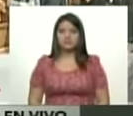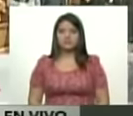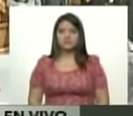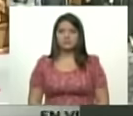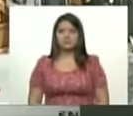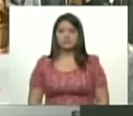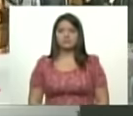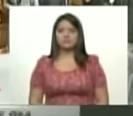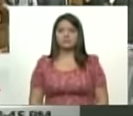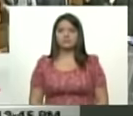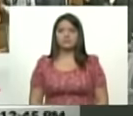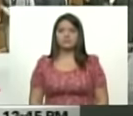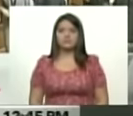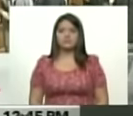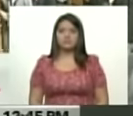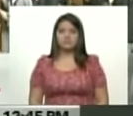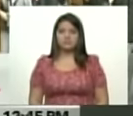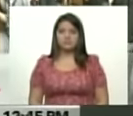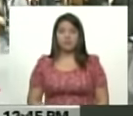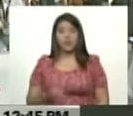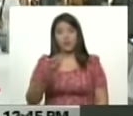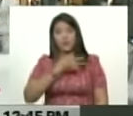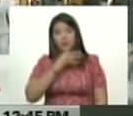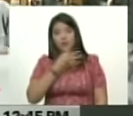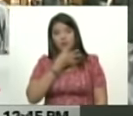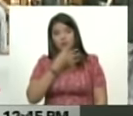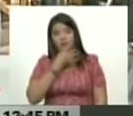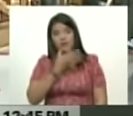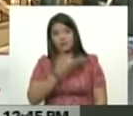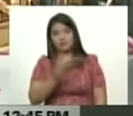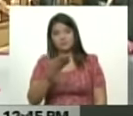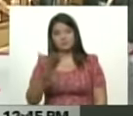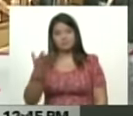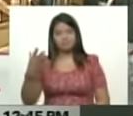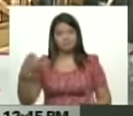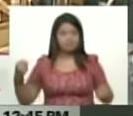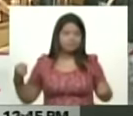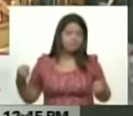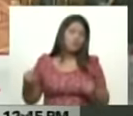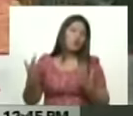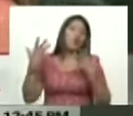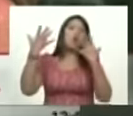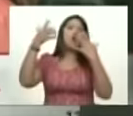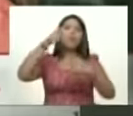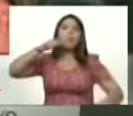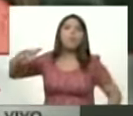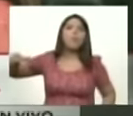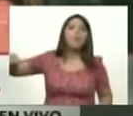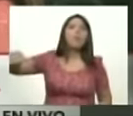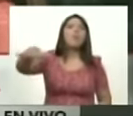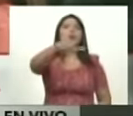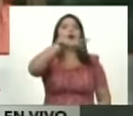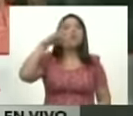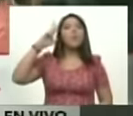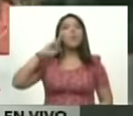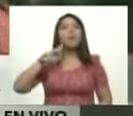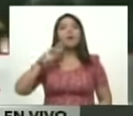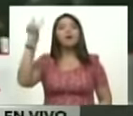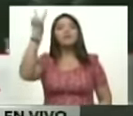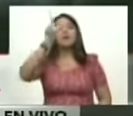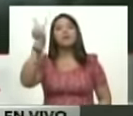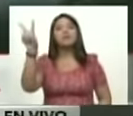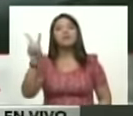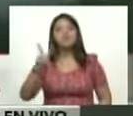diputada Tania Díaz. Muy buenas tardes. Glorioso pueblo de la República Bolivariana de